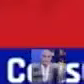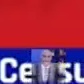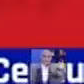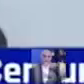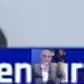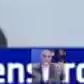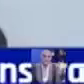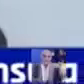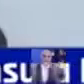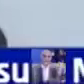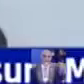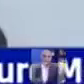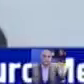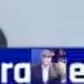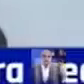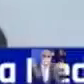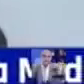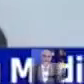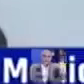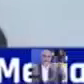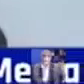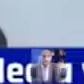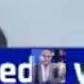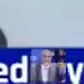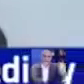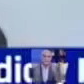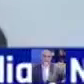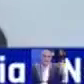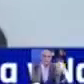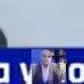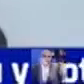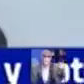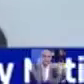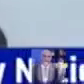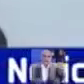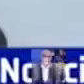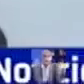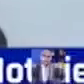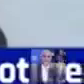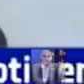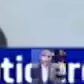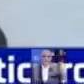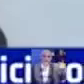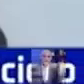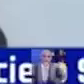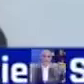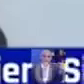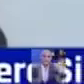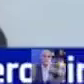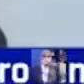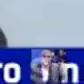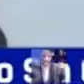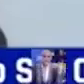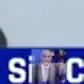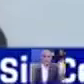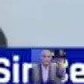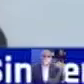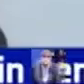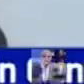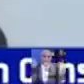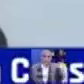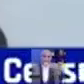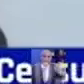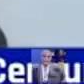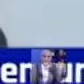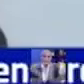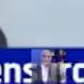y ya nos habían dado pruebas de que iban a hacer esta alianza. El público es memorioso y recordará que